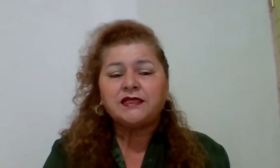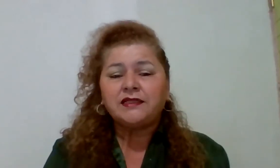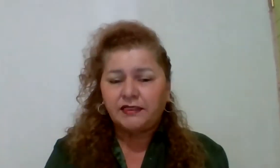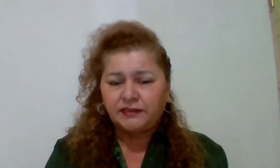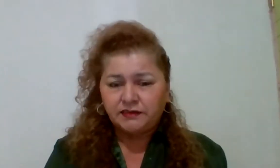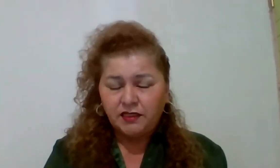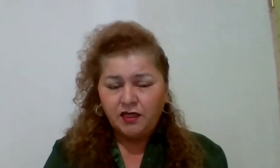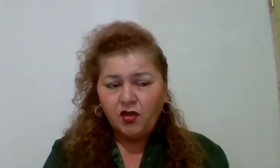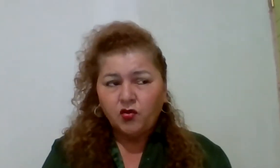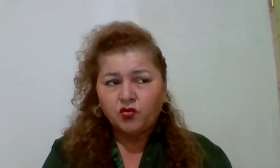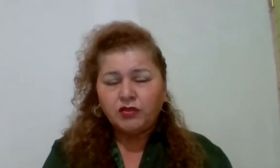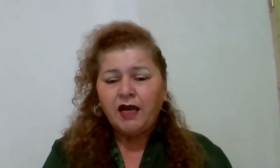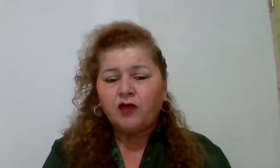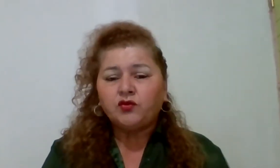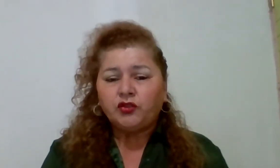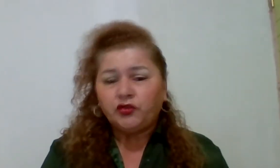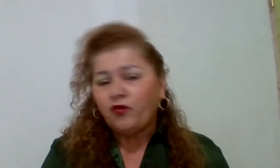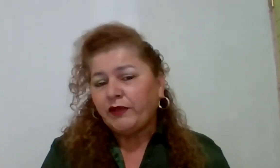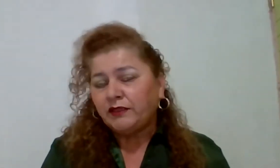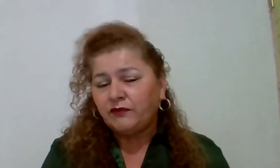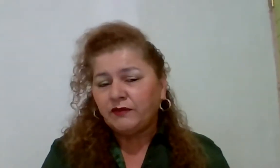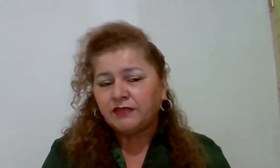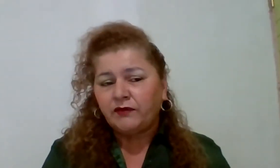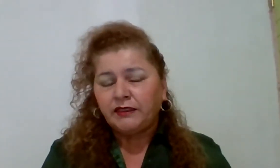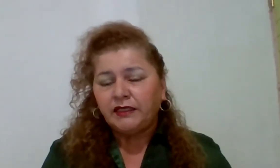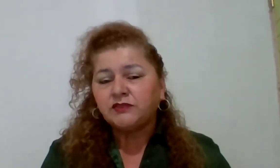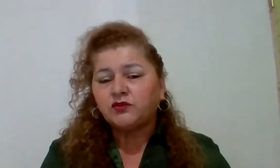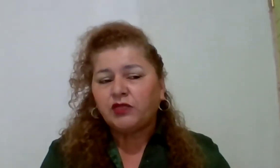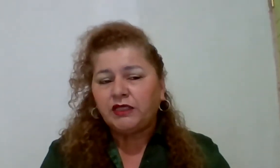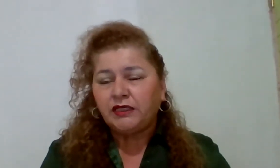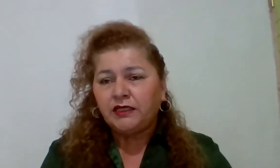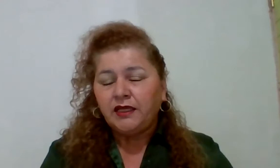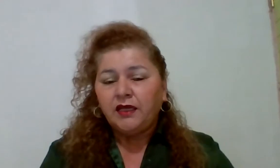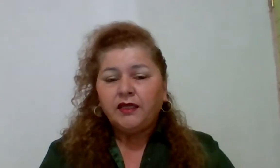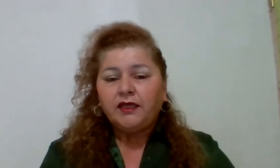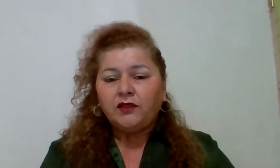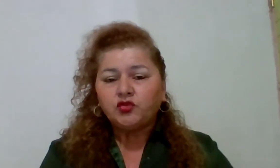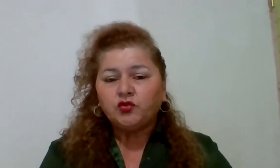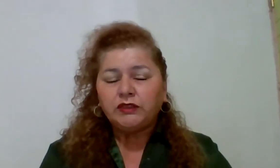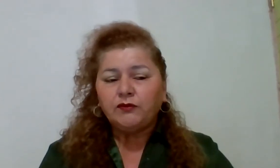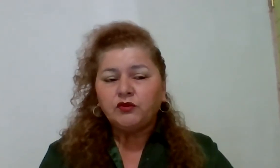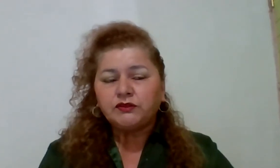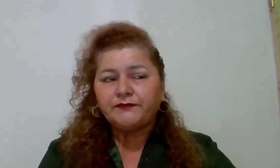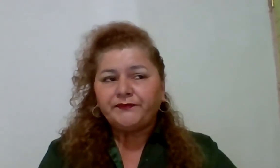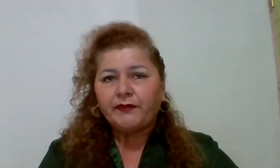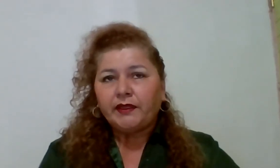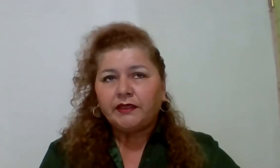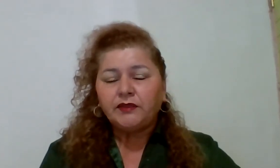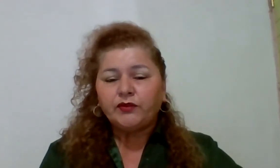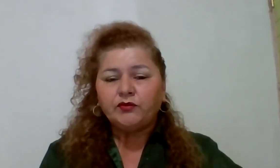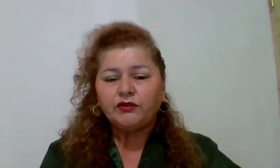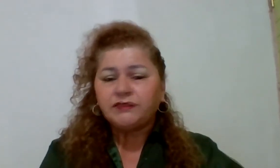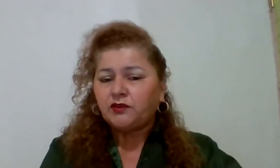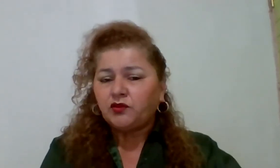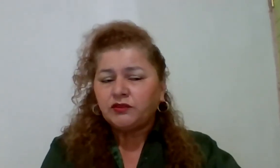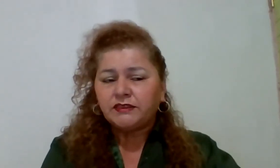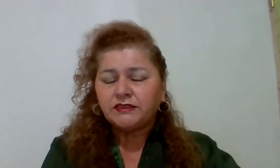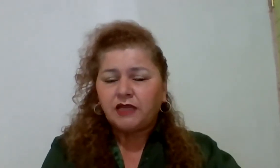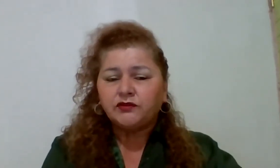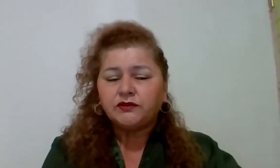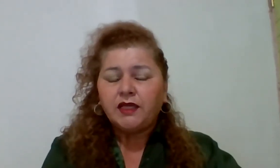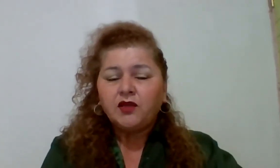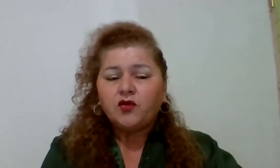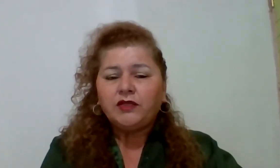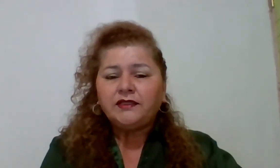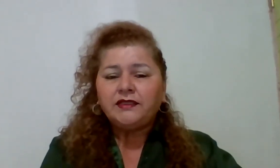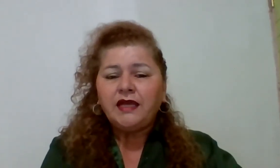zonas aledañas. Una unión de cooperativas que viene a surgir en los últimos, ¿qué te podemos decir?